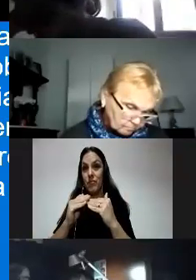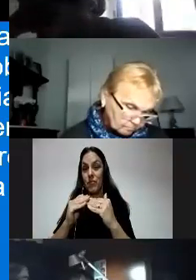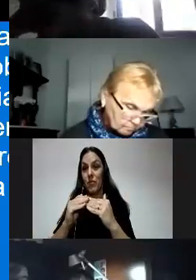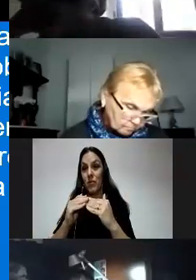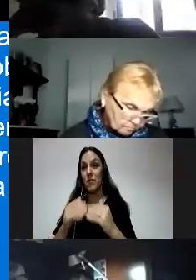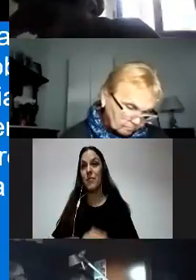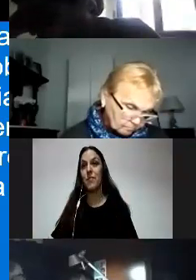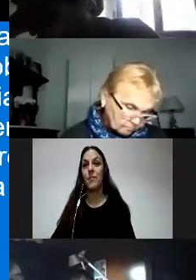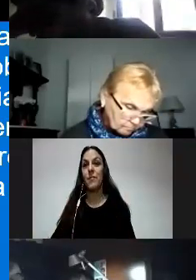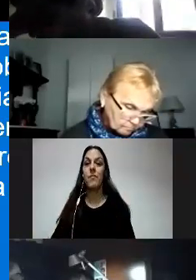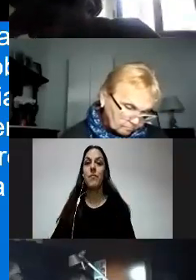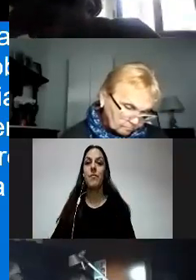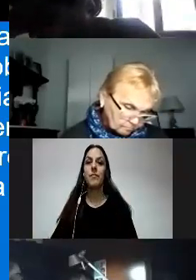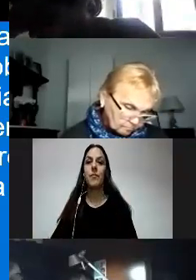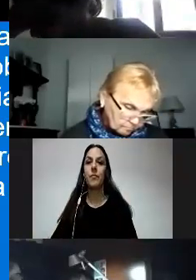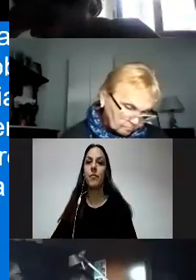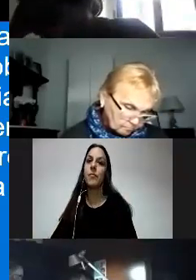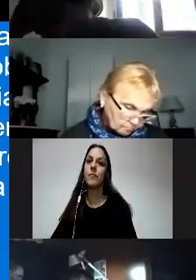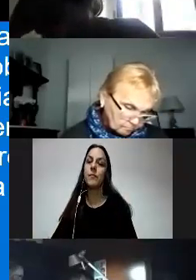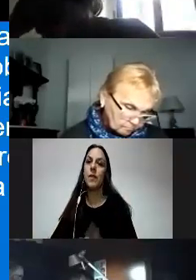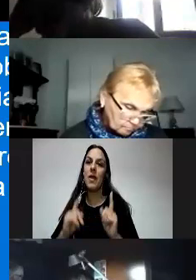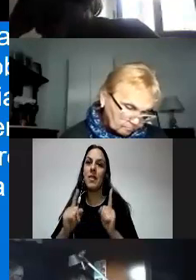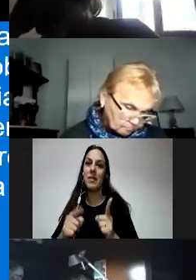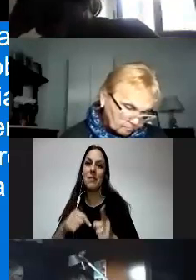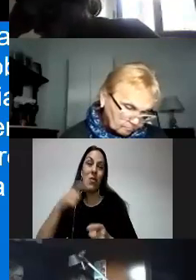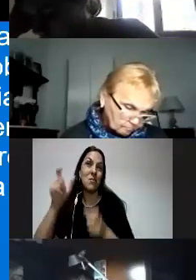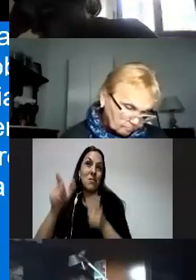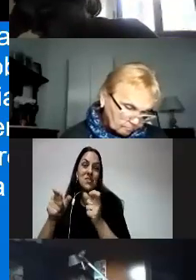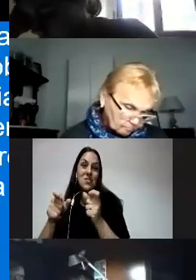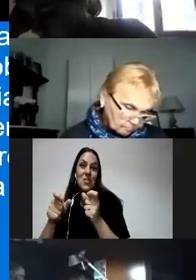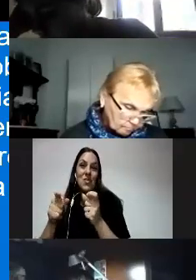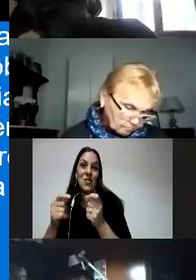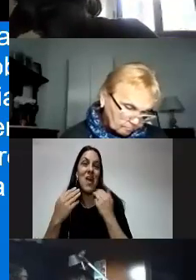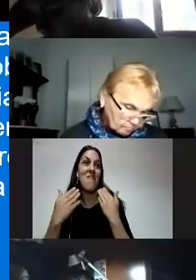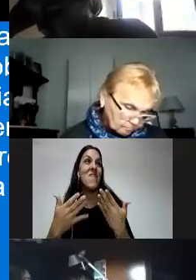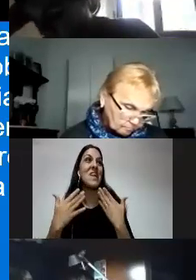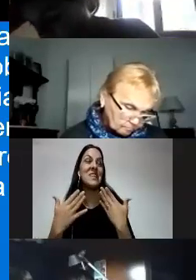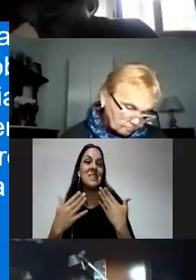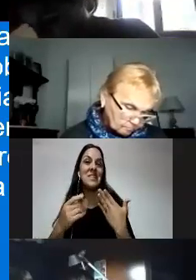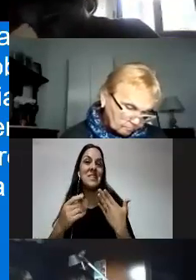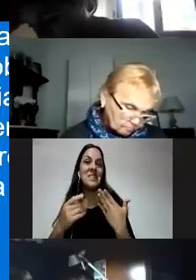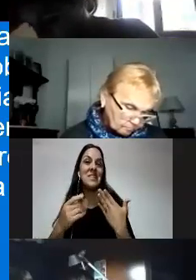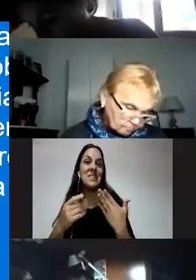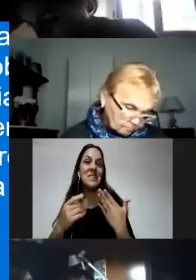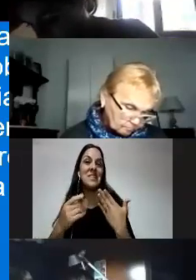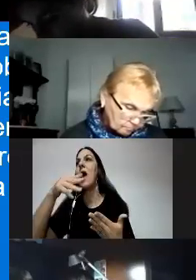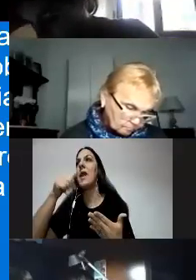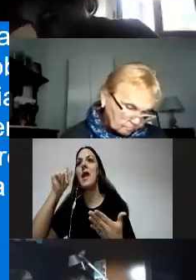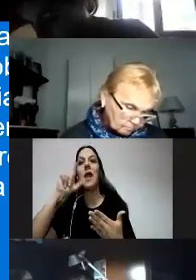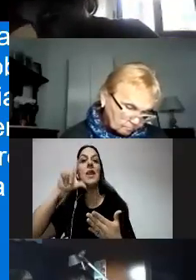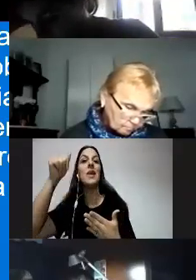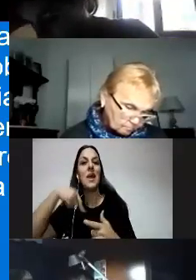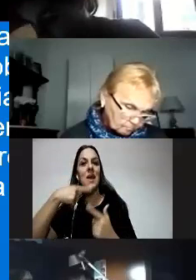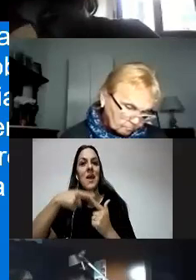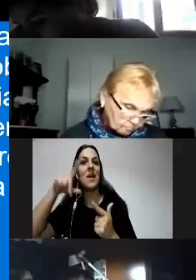disertación. Y bueno, después hay algunas felicitaciones, como es la de Analia Pasantino, Liliana